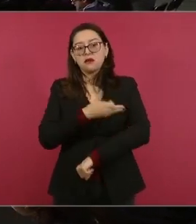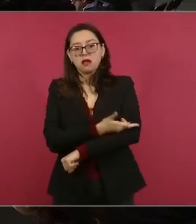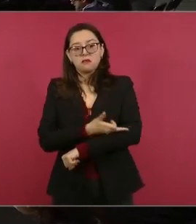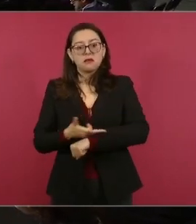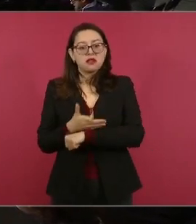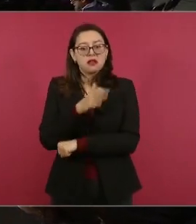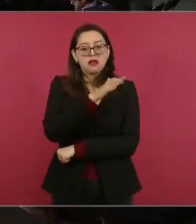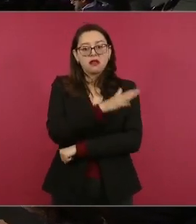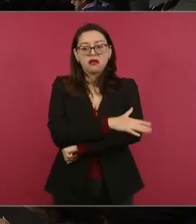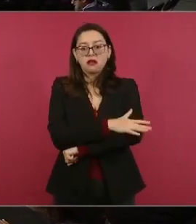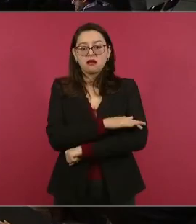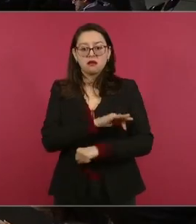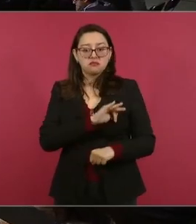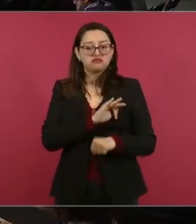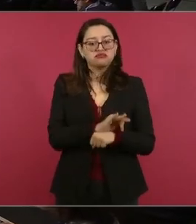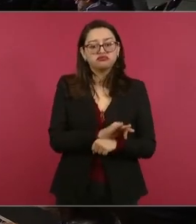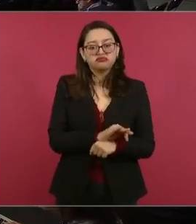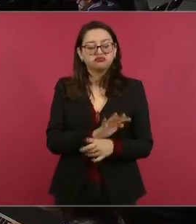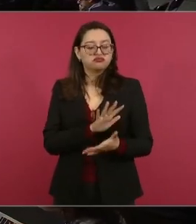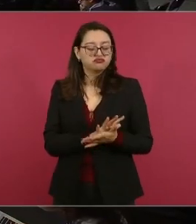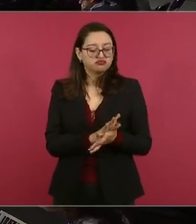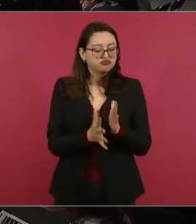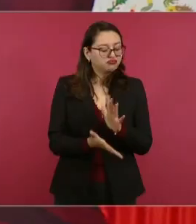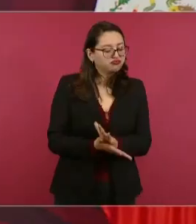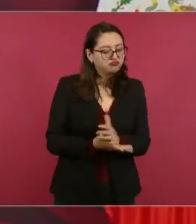corrupción, todas esas lacras de la política,